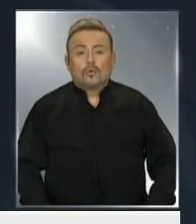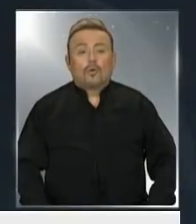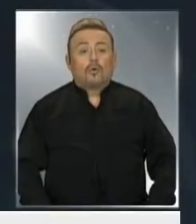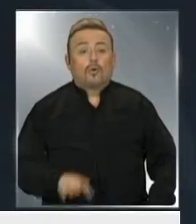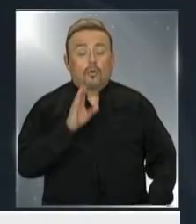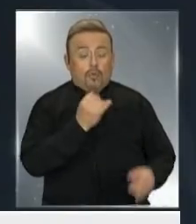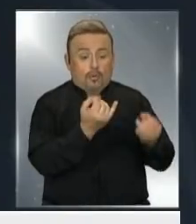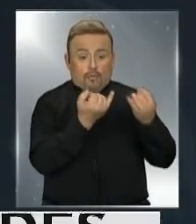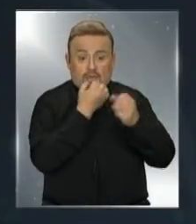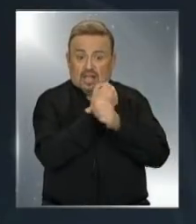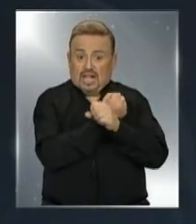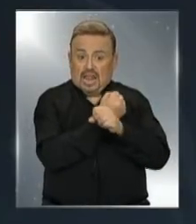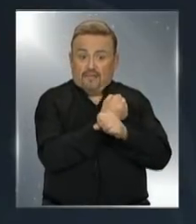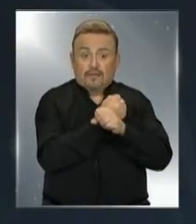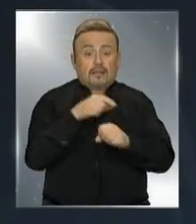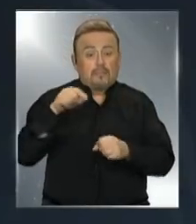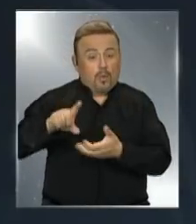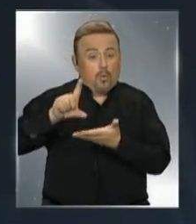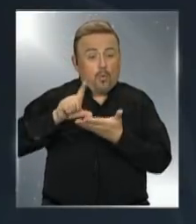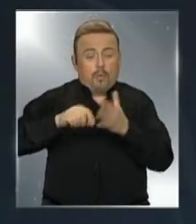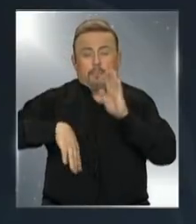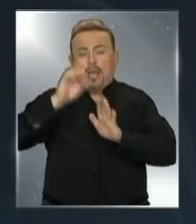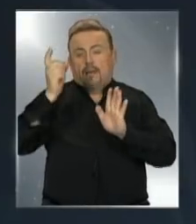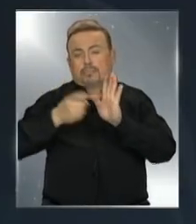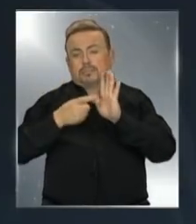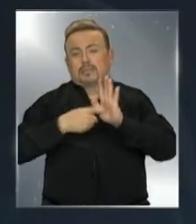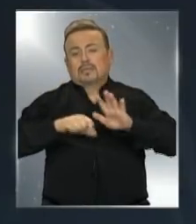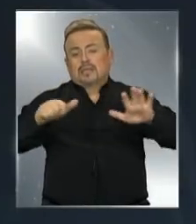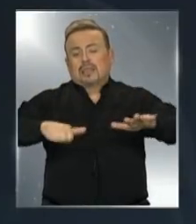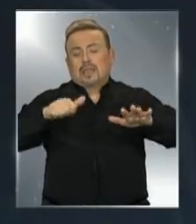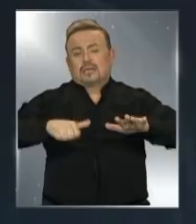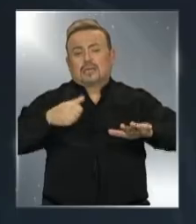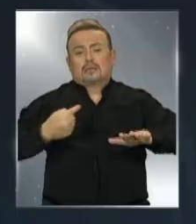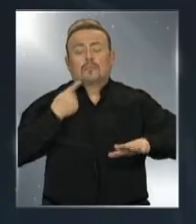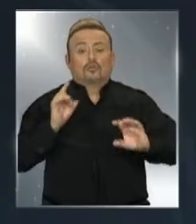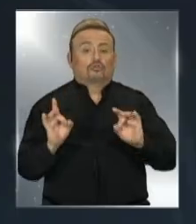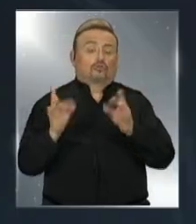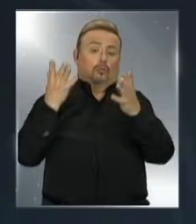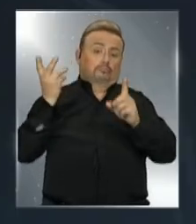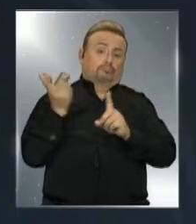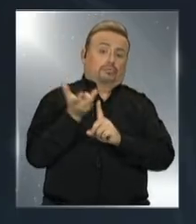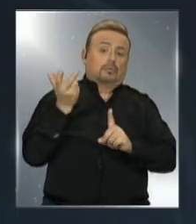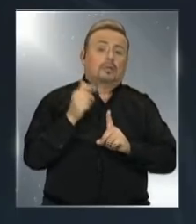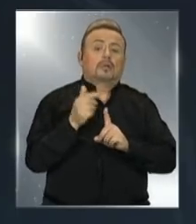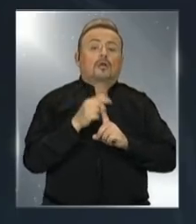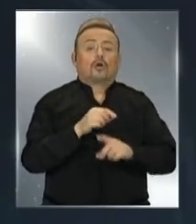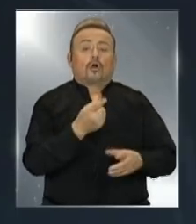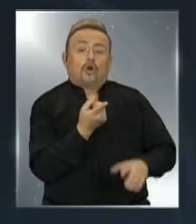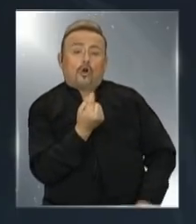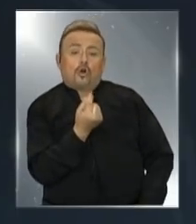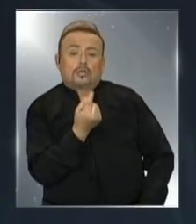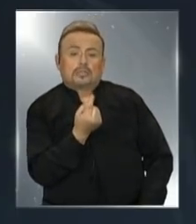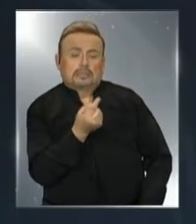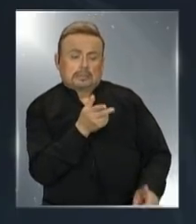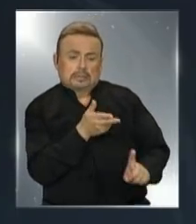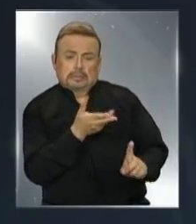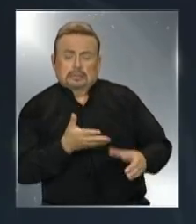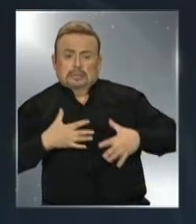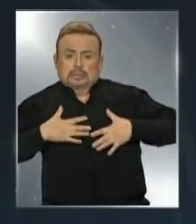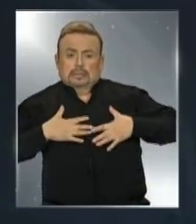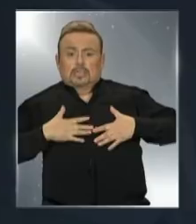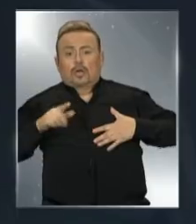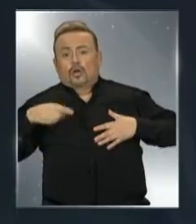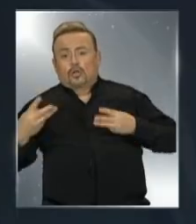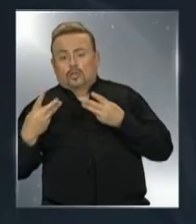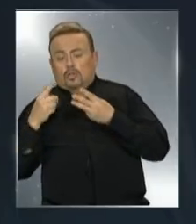Según cifras de carabineros, en ese sector se han registrado 16 robos por sorpresa, 11 con intimidación y 3 robos con violencia.